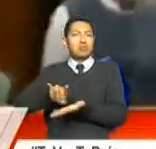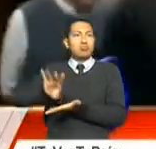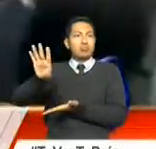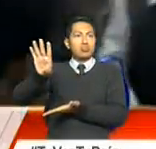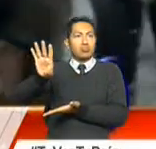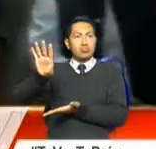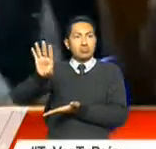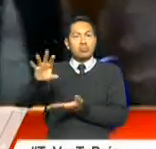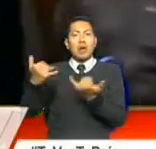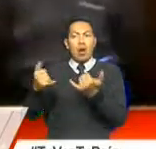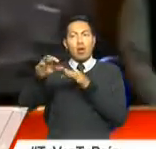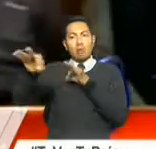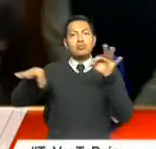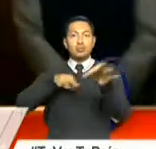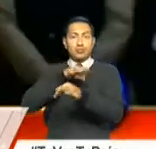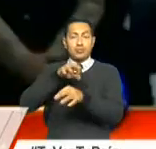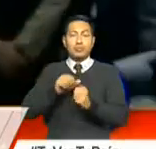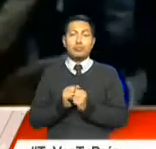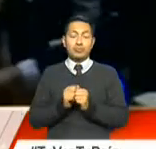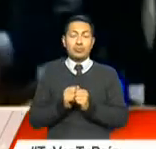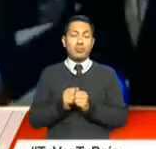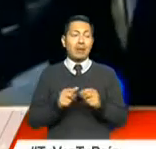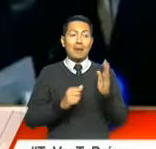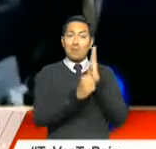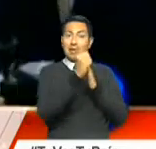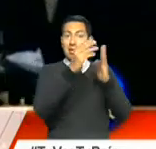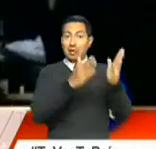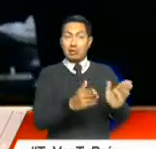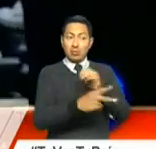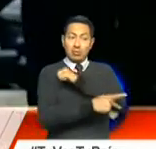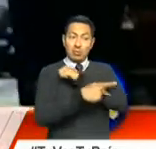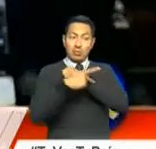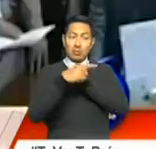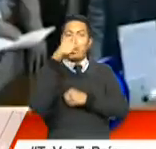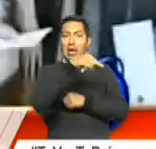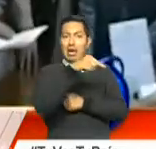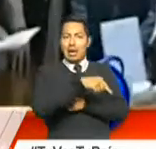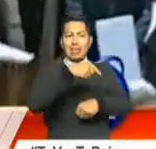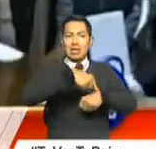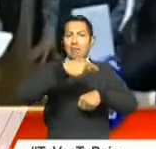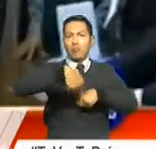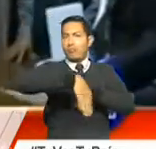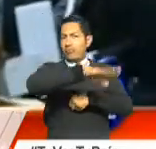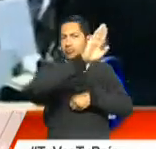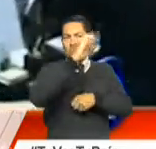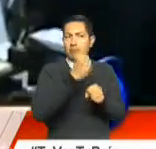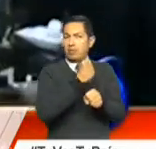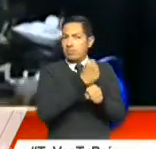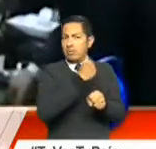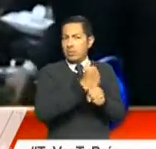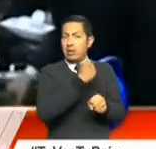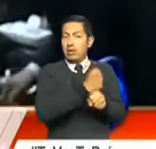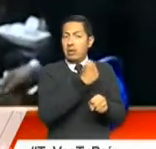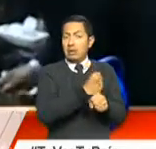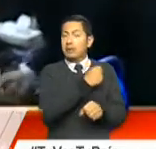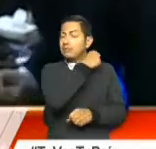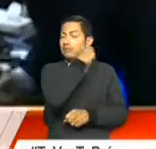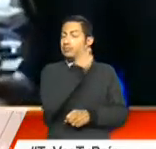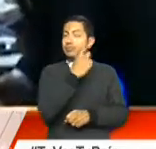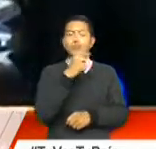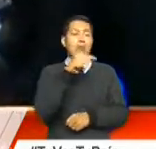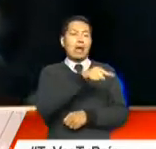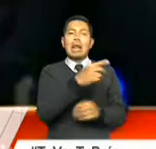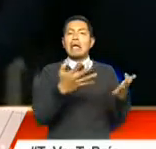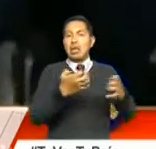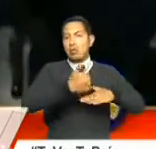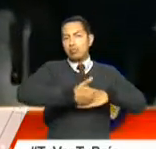No obstante, el que era hasta ahora ministro del petróleo estará en el cargo el tiempo que tarde el hermano de Sharif, Shehbaz, en poder asumir el cargo.